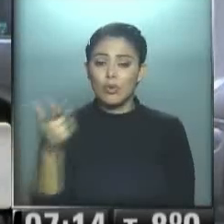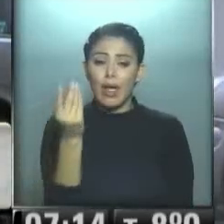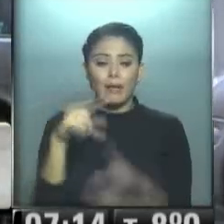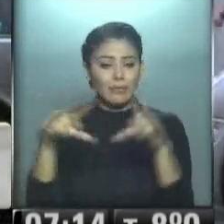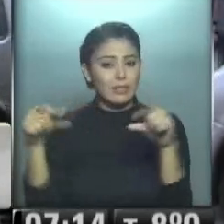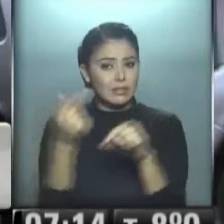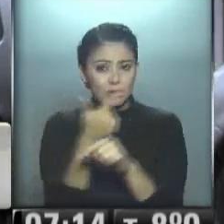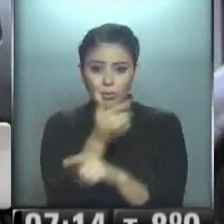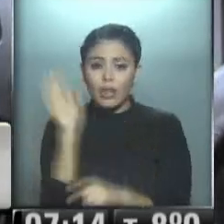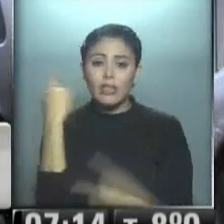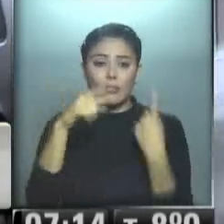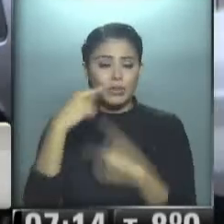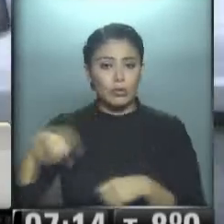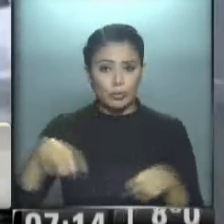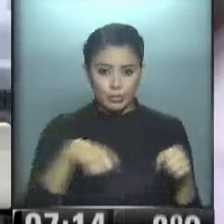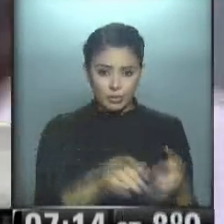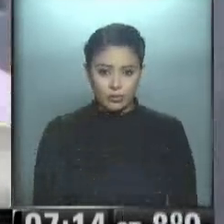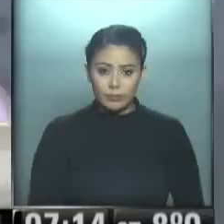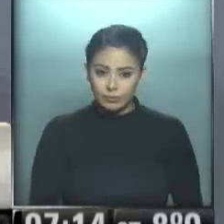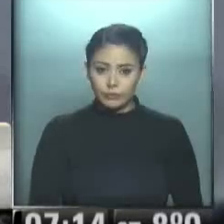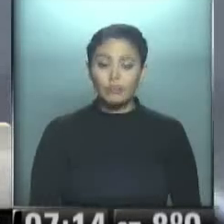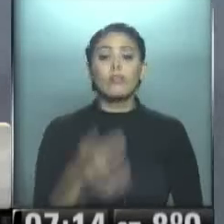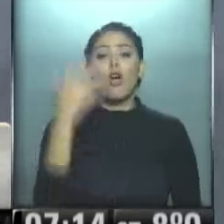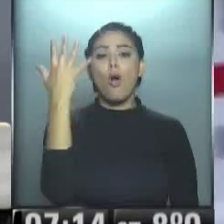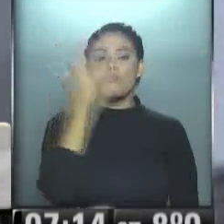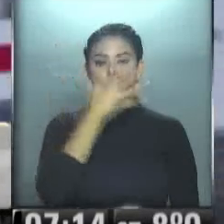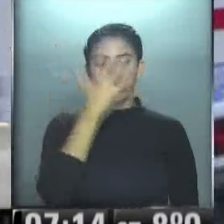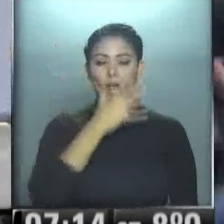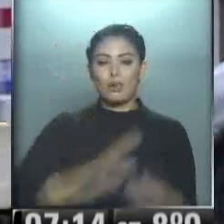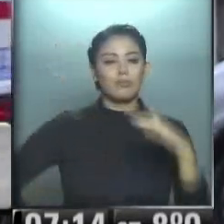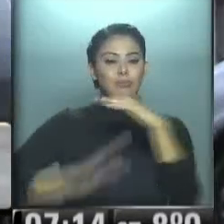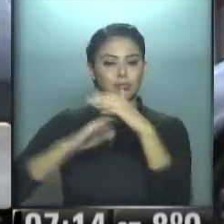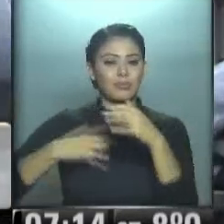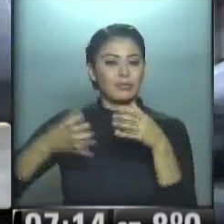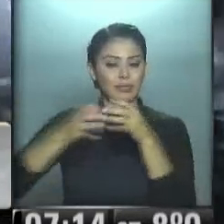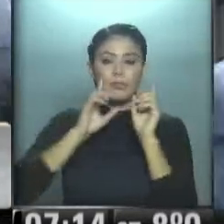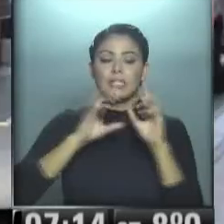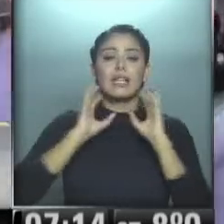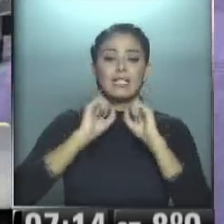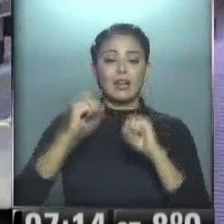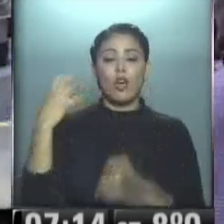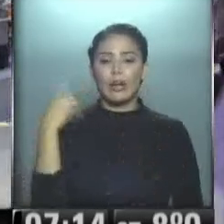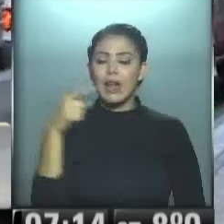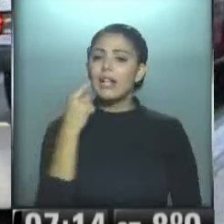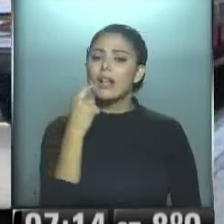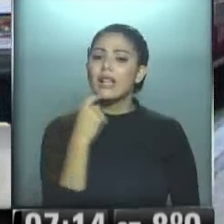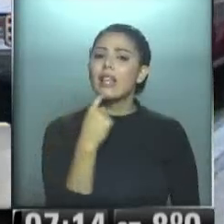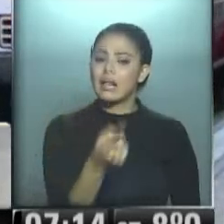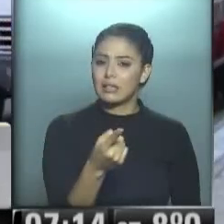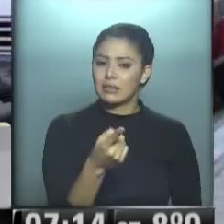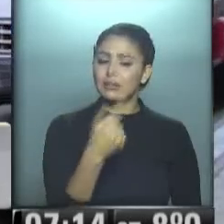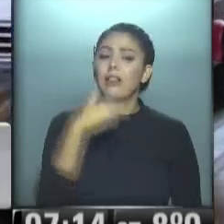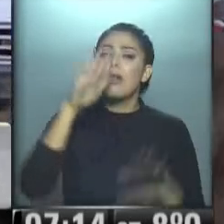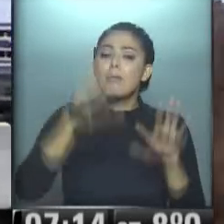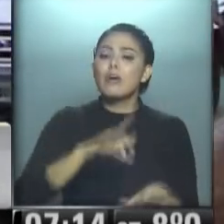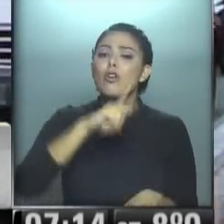efectivo de los supermercados. Hugo Moyano, líder de la CGT opositora y secretario general del sindicato, justificó la medida de